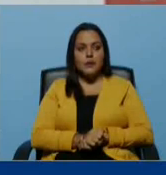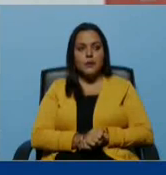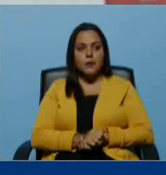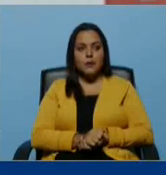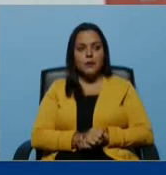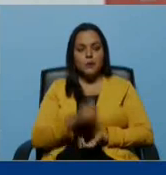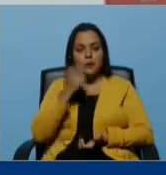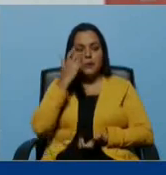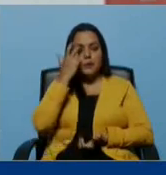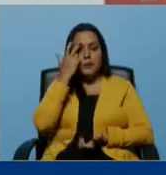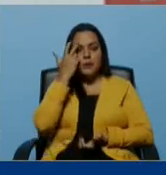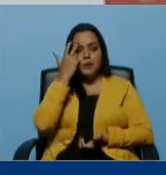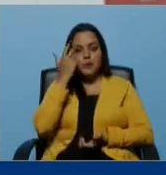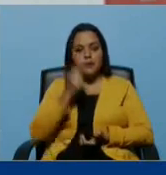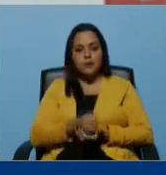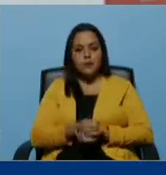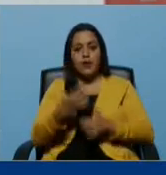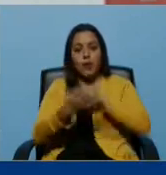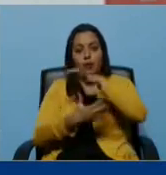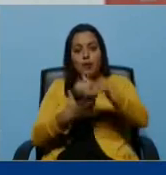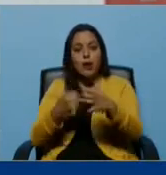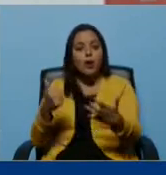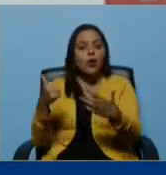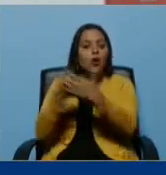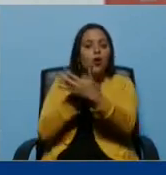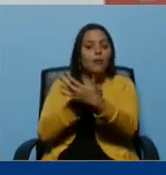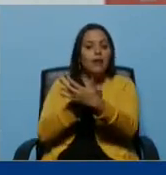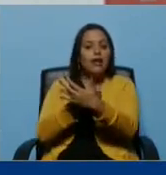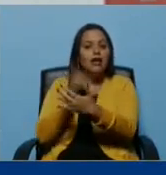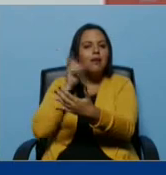del golpe de Estado y del relato que ellos quisieron imponer